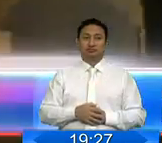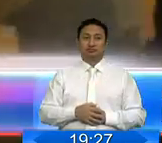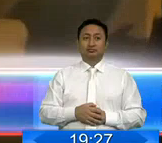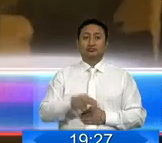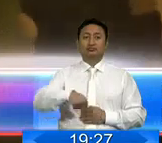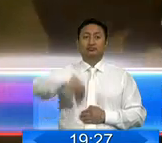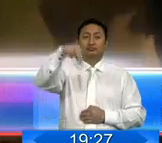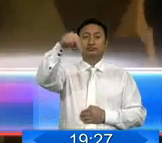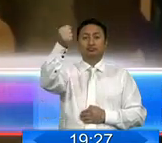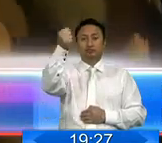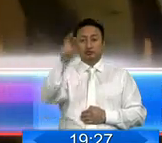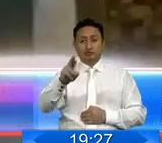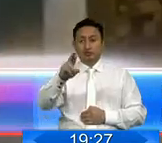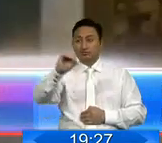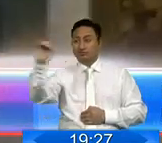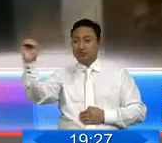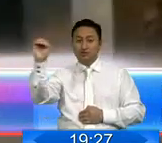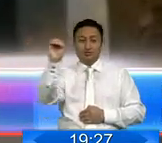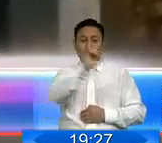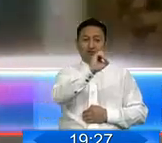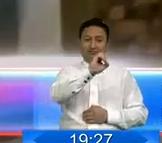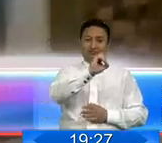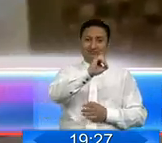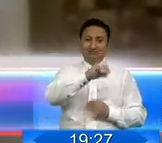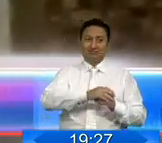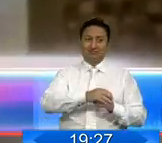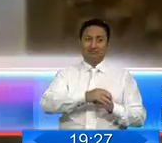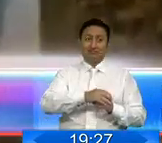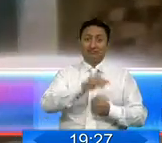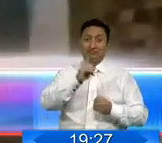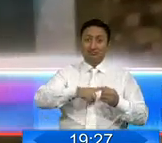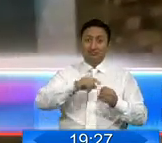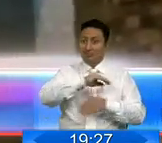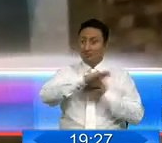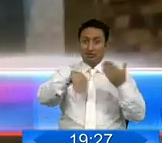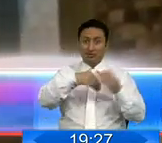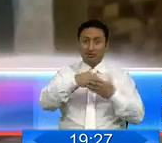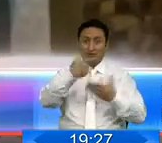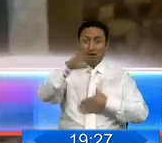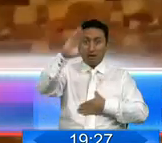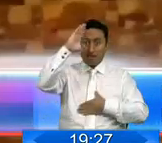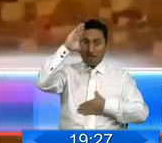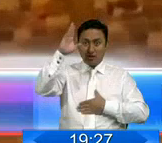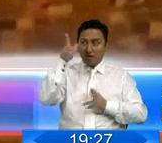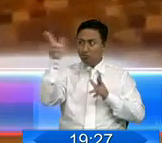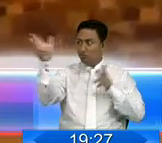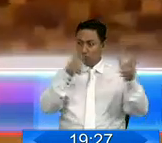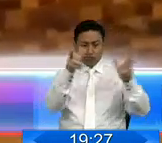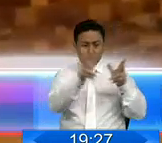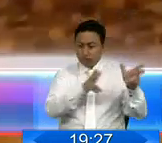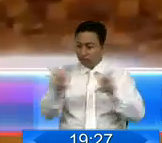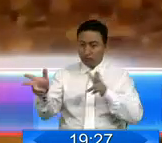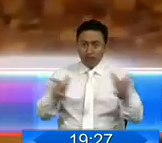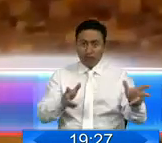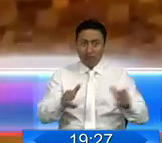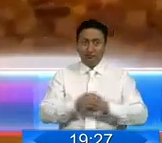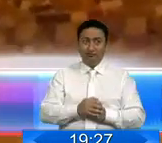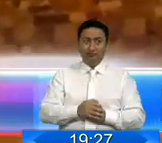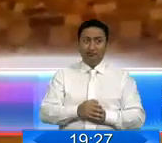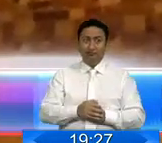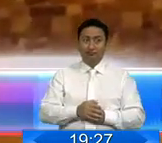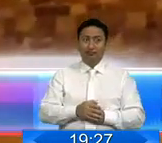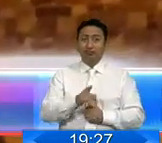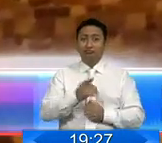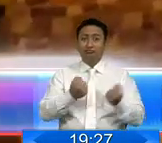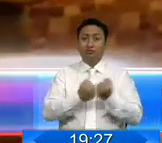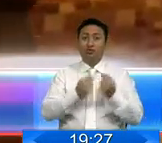Norte, sur, oriente y occidente, por todos los puntos del Distrito Metropolitano de Quito, agentes de la Unidad de Inteligencia Antidelincuencial, con el